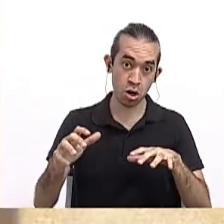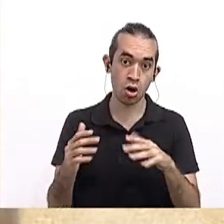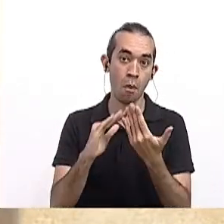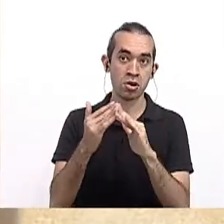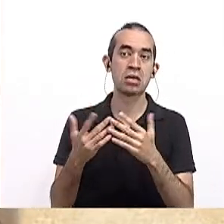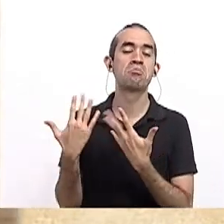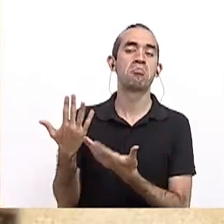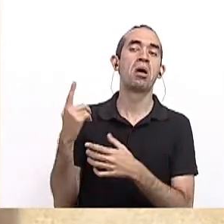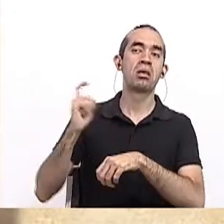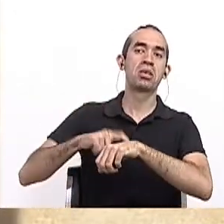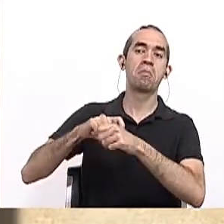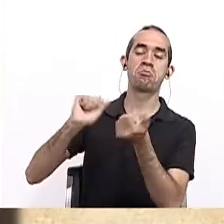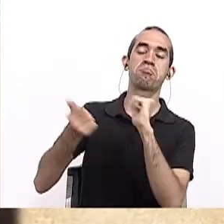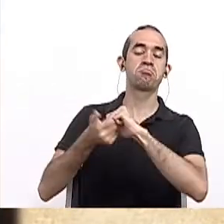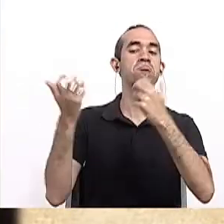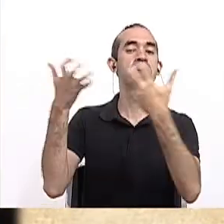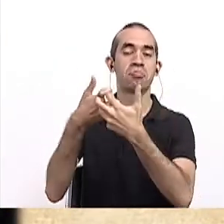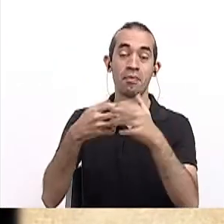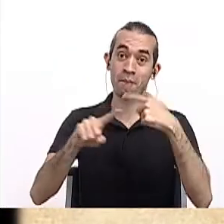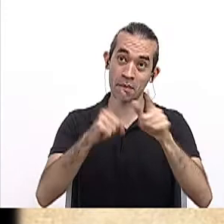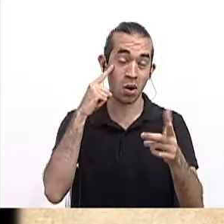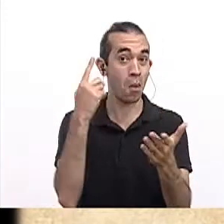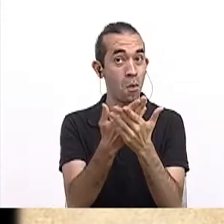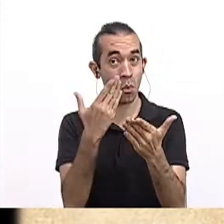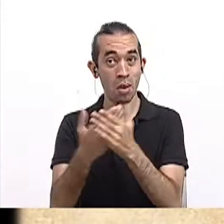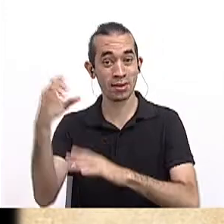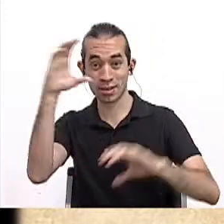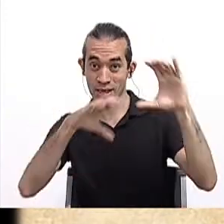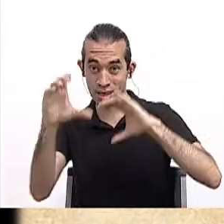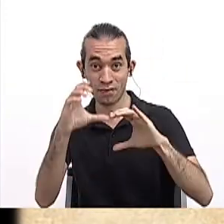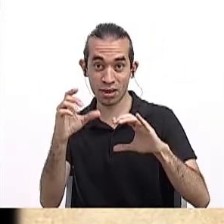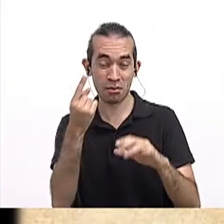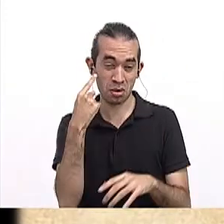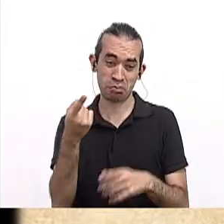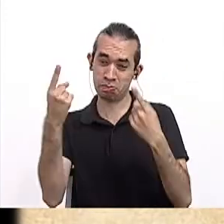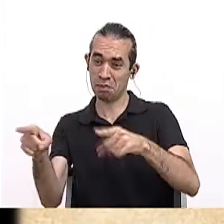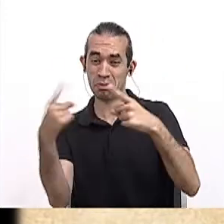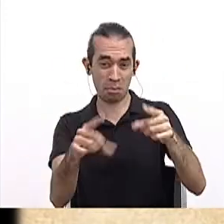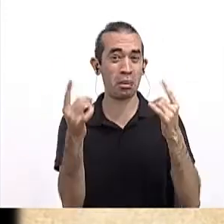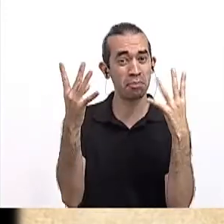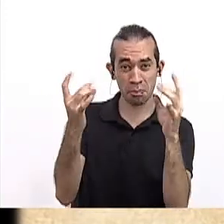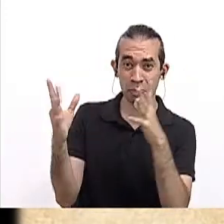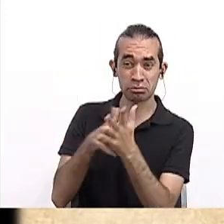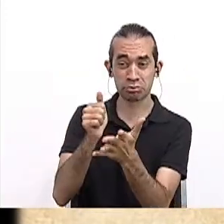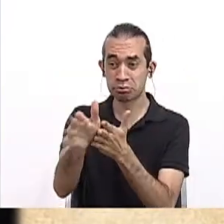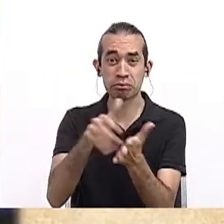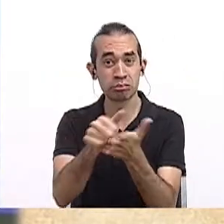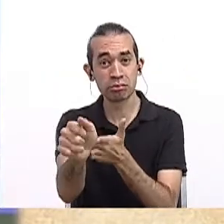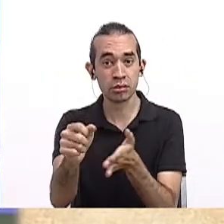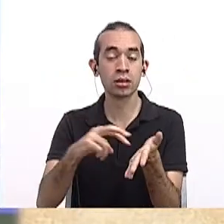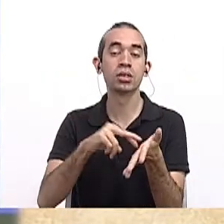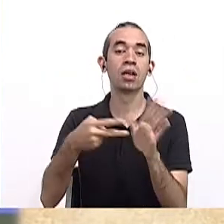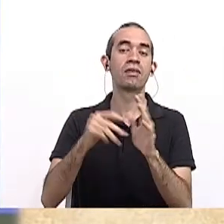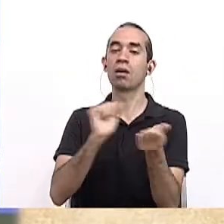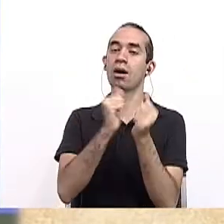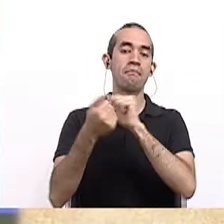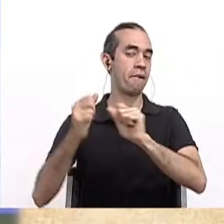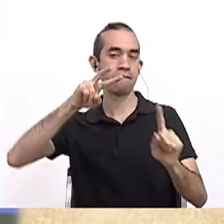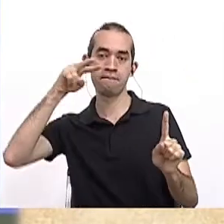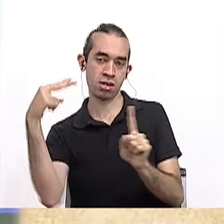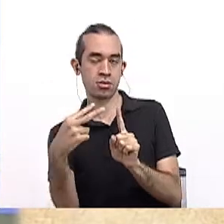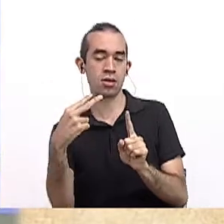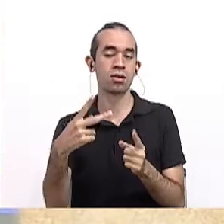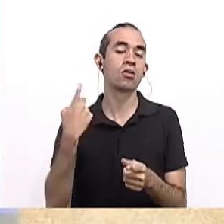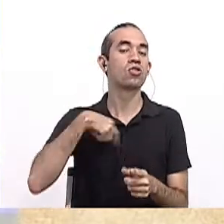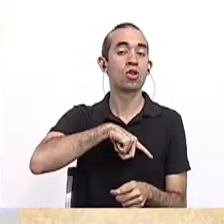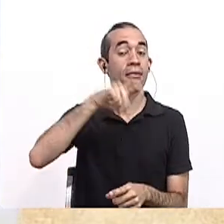adaptarse. Sin embargo, la evidencia científica y los estragos tangibles y acelerados nos guían a un cambio de paradigma, en donde